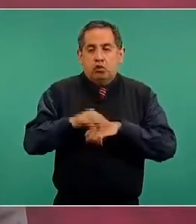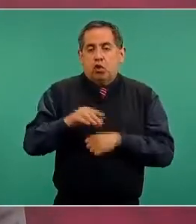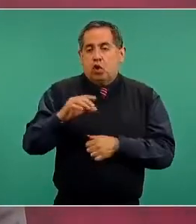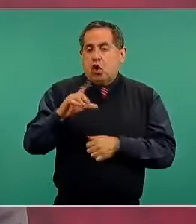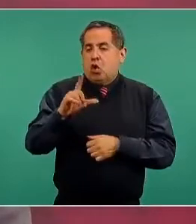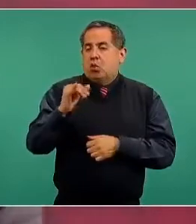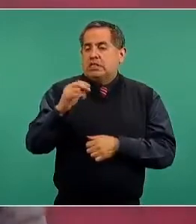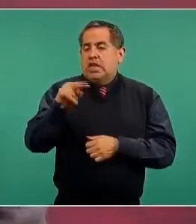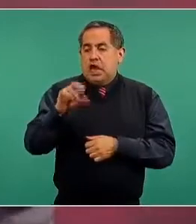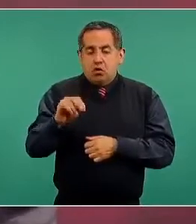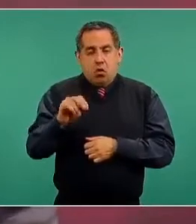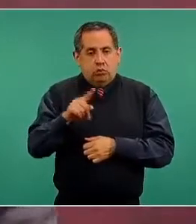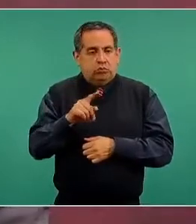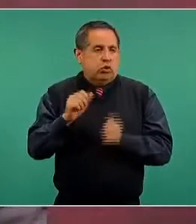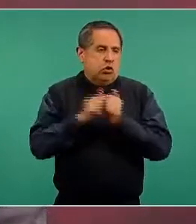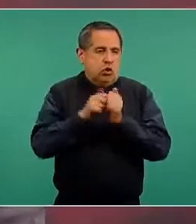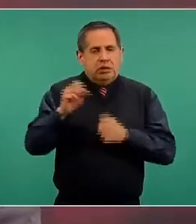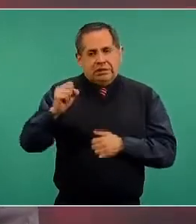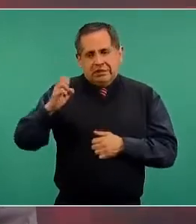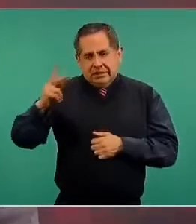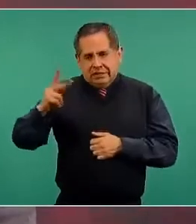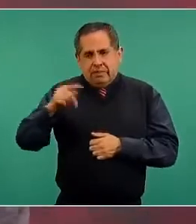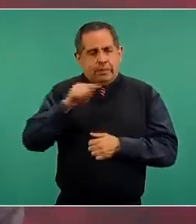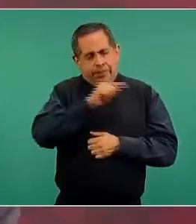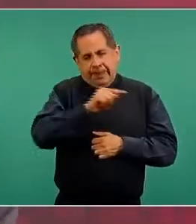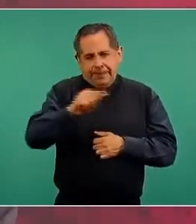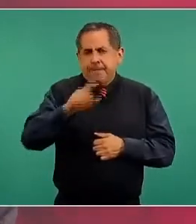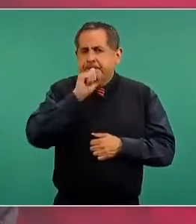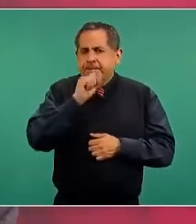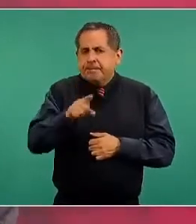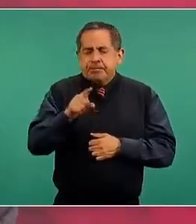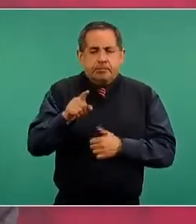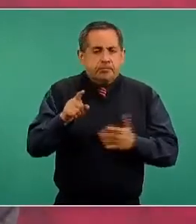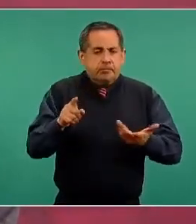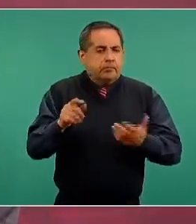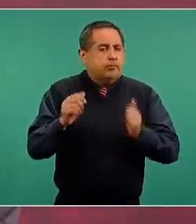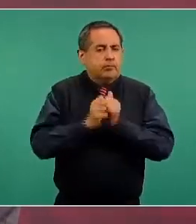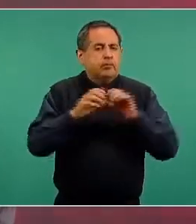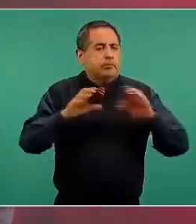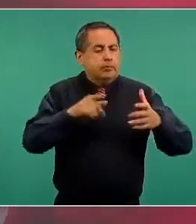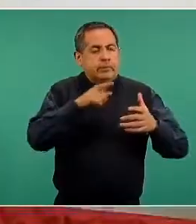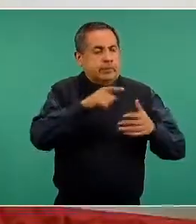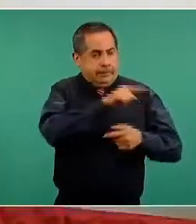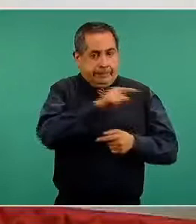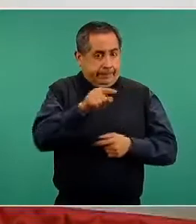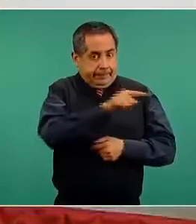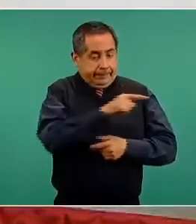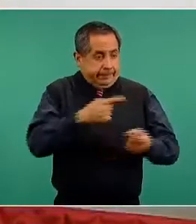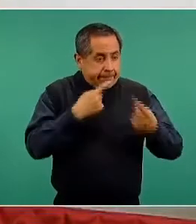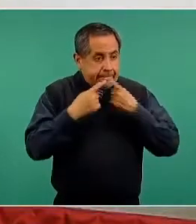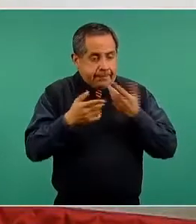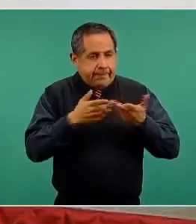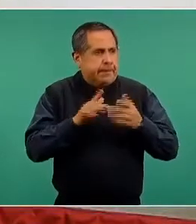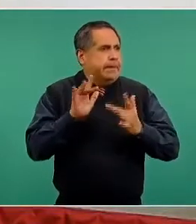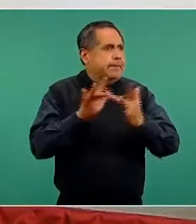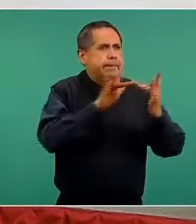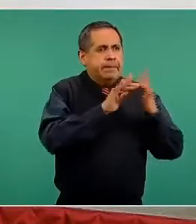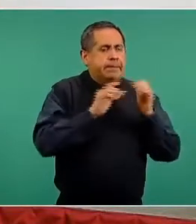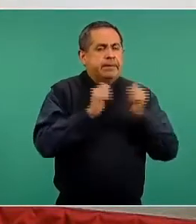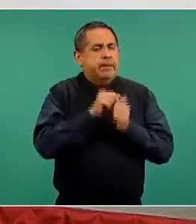Concheiro Borges, y en general con la SEP, por supuesto, y a través de ellas y ellos se han contactado